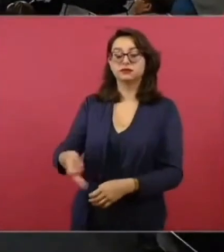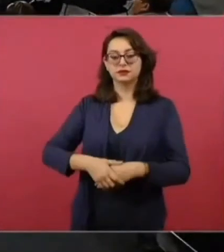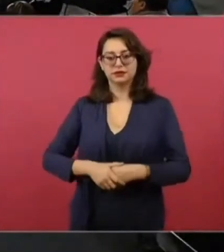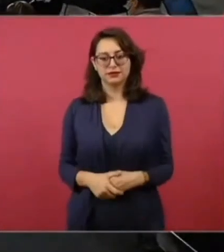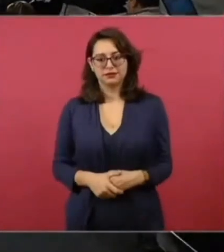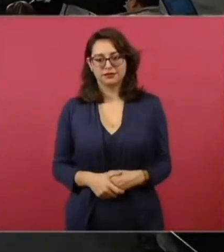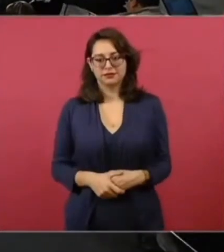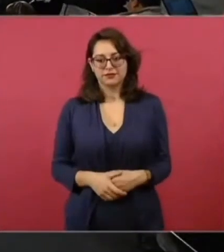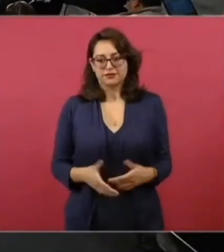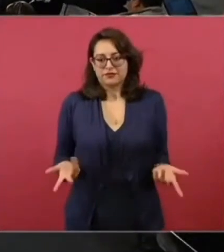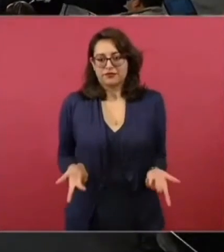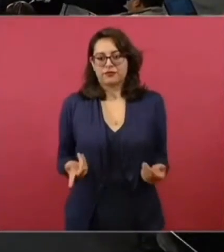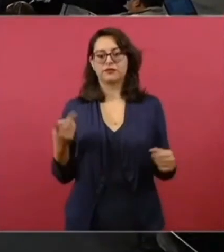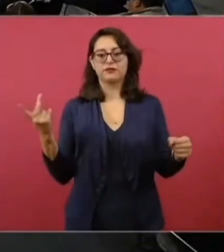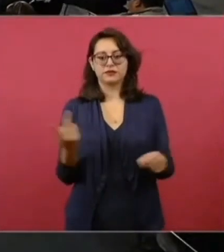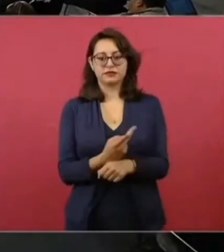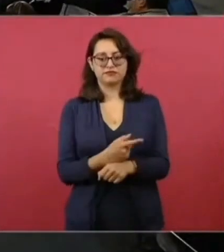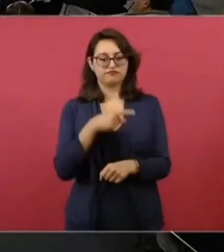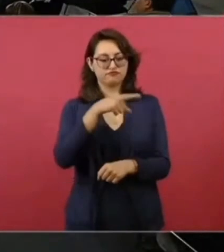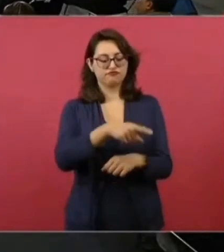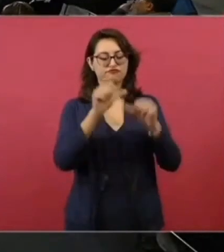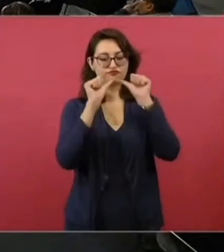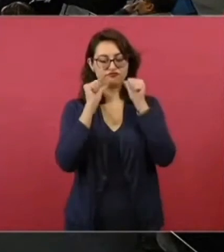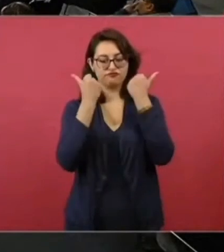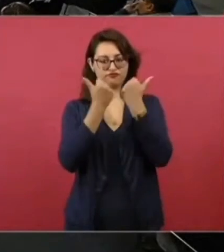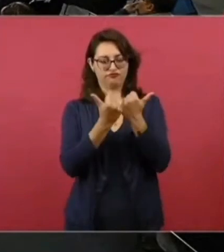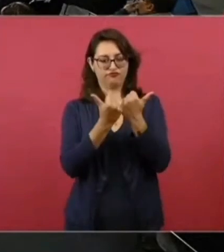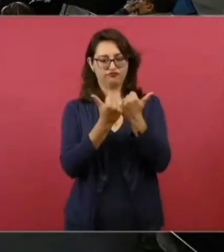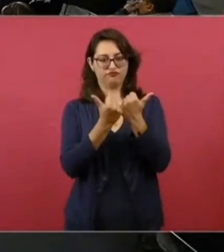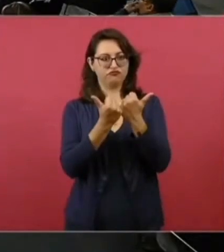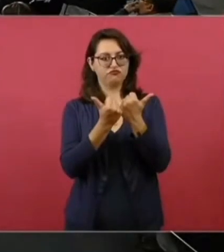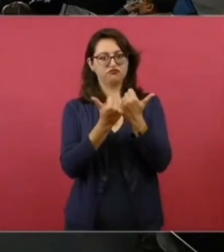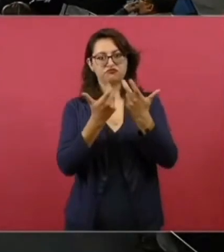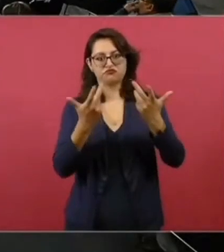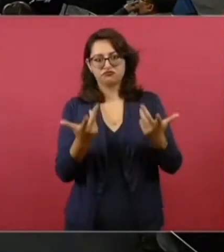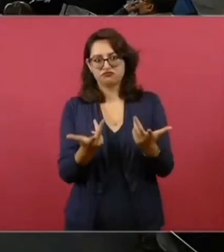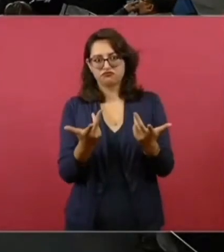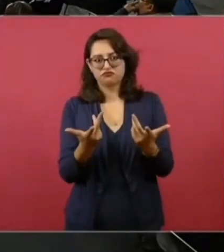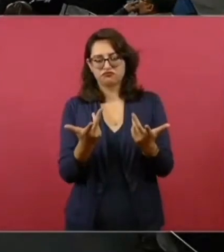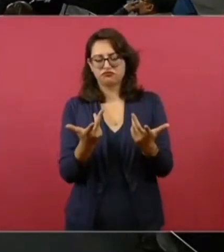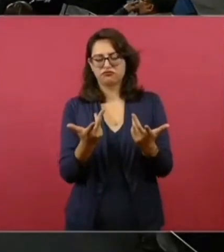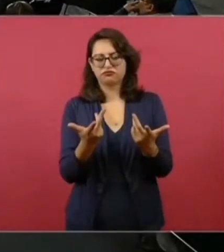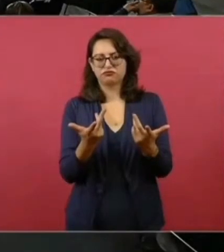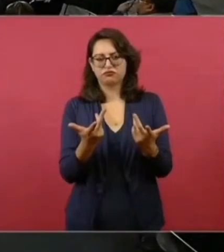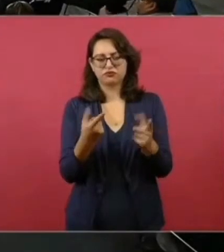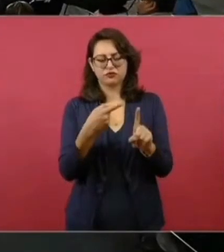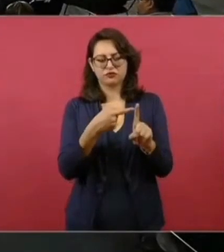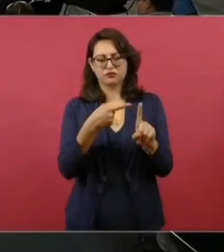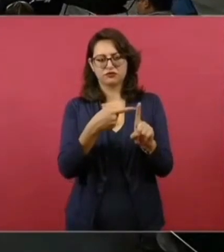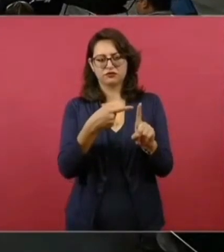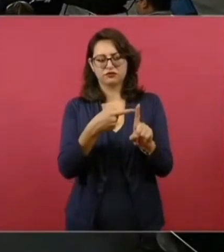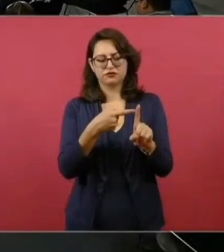presidente, es que Mexicanos contra la Corrupción y la Impunidad pues es una organización que enarbola o que